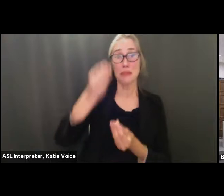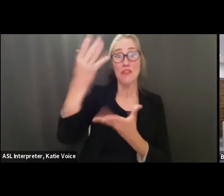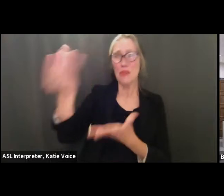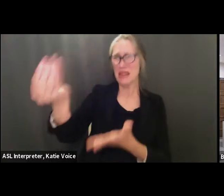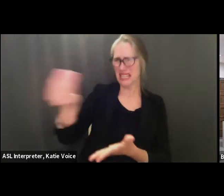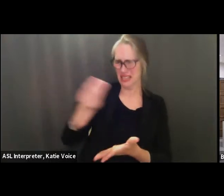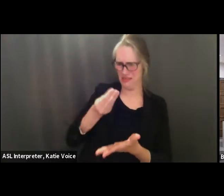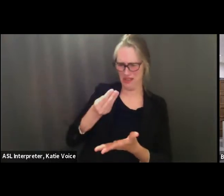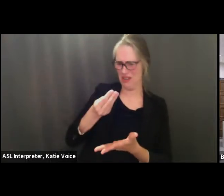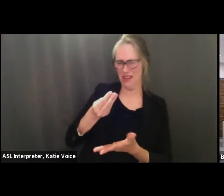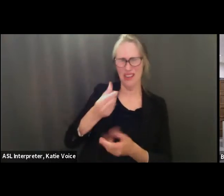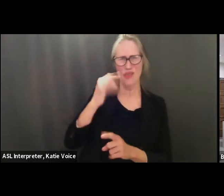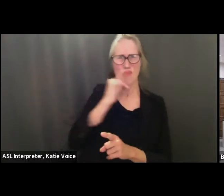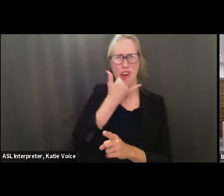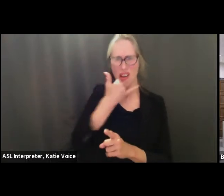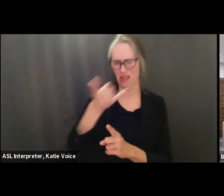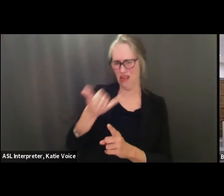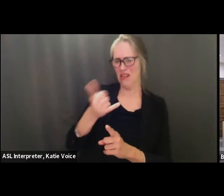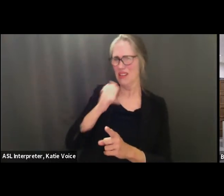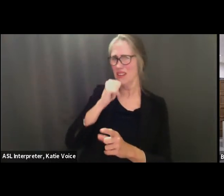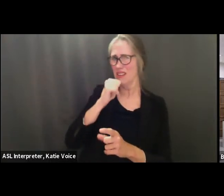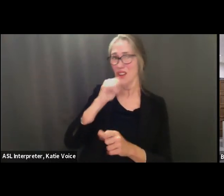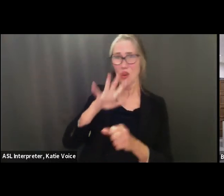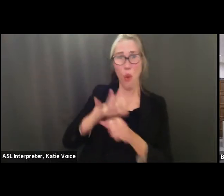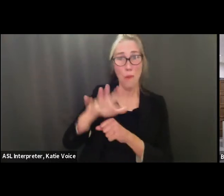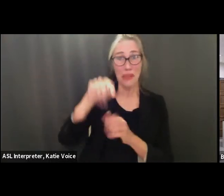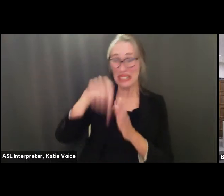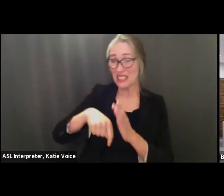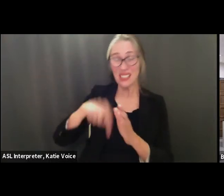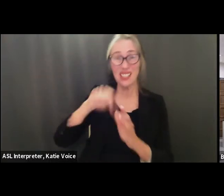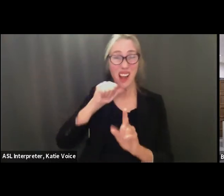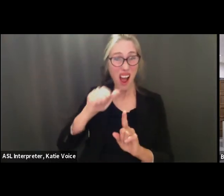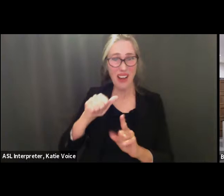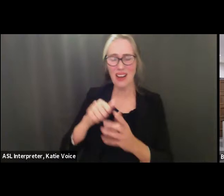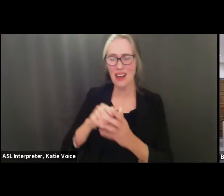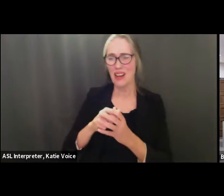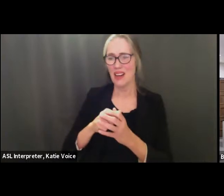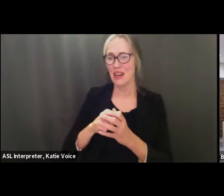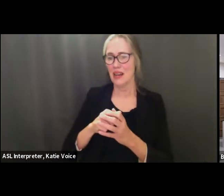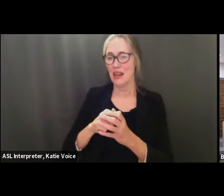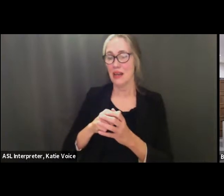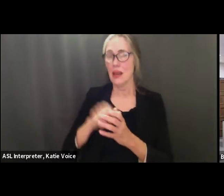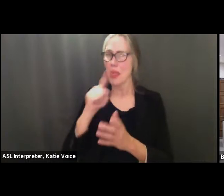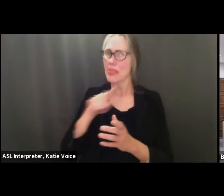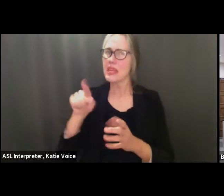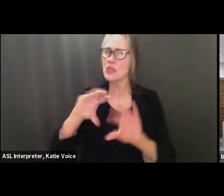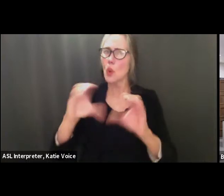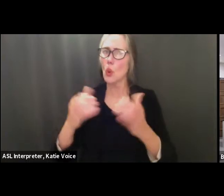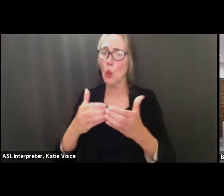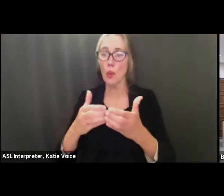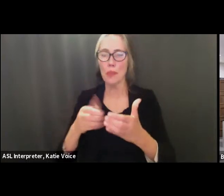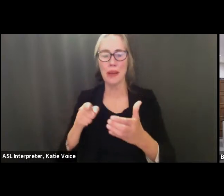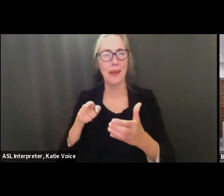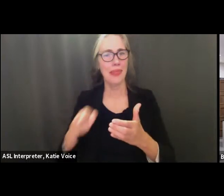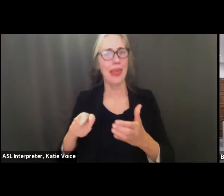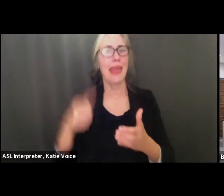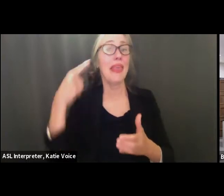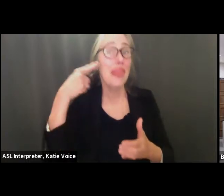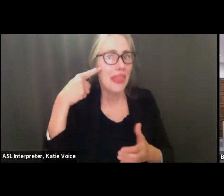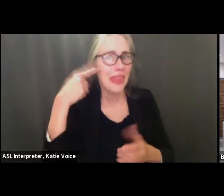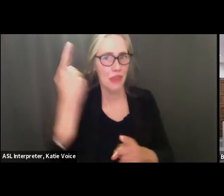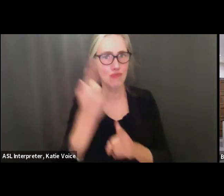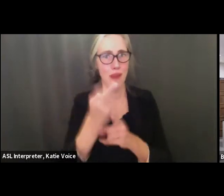vale inclusive de la intimidación para poder lograr su objetivo. En mi opinión, muchos padres de familia luchamos que se eliminen